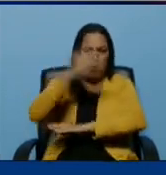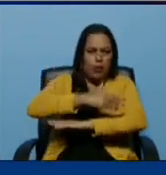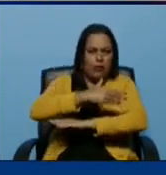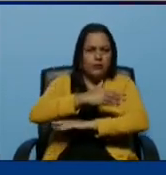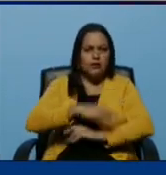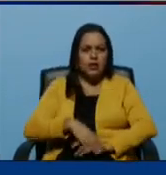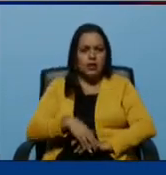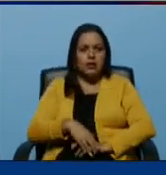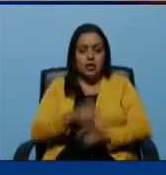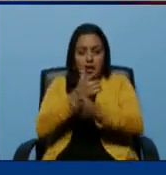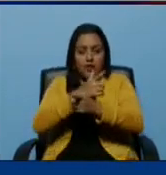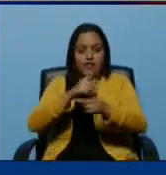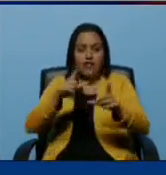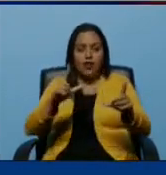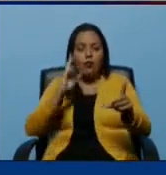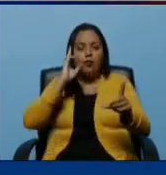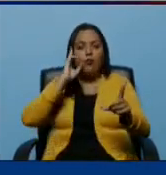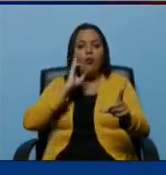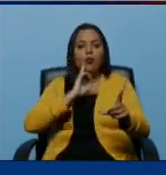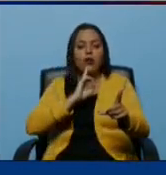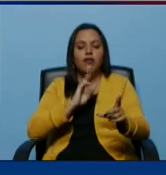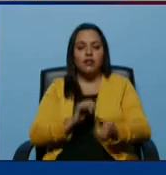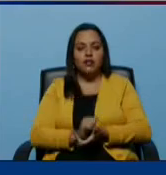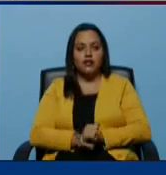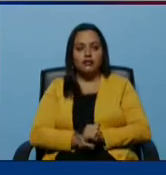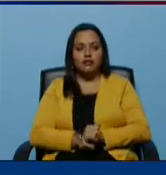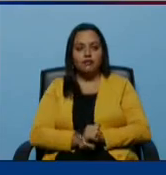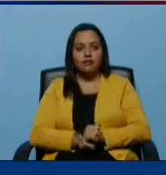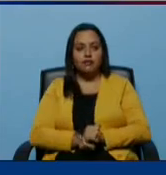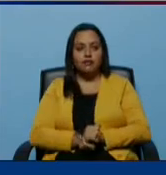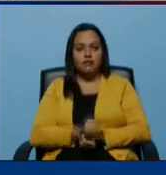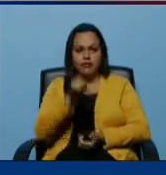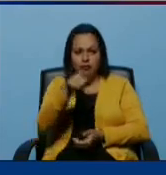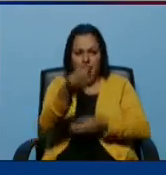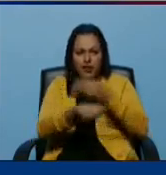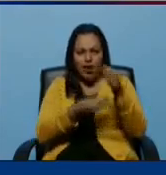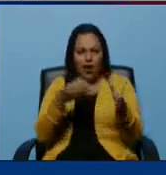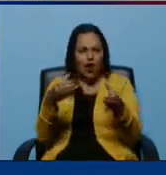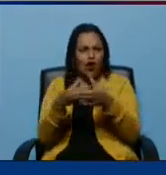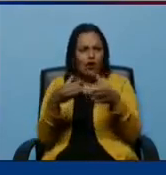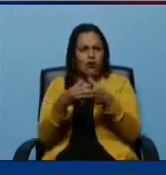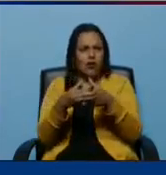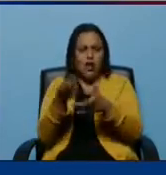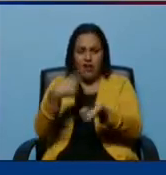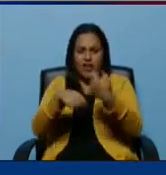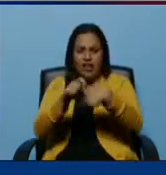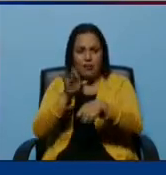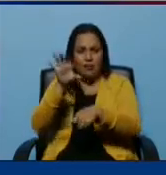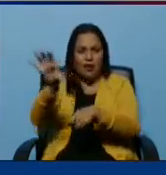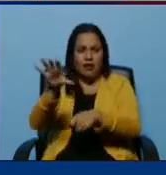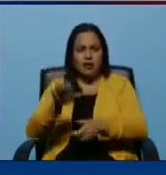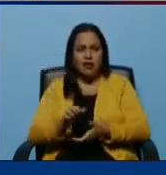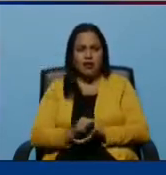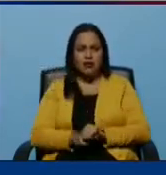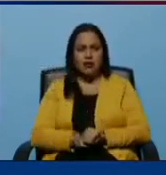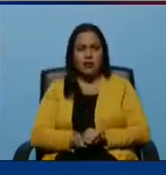del gran libertador Bolívar. Hasta ahí llegó el fascismo y los vendepatrias.